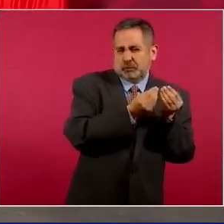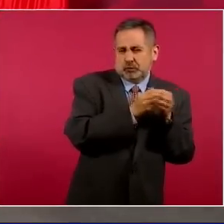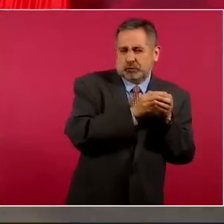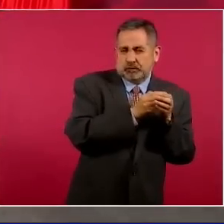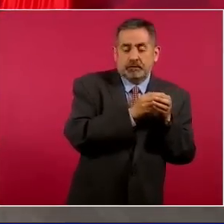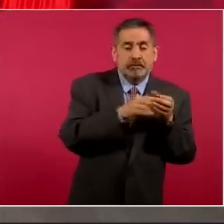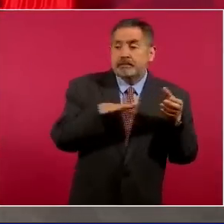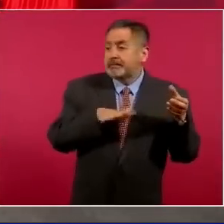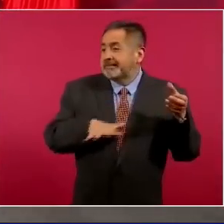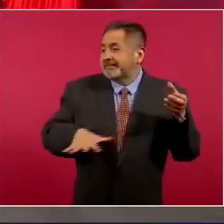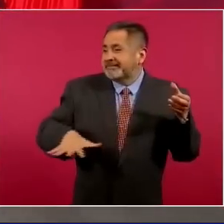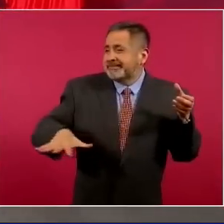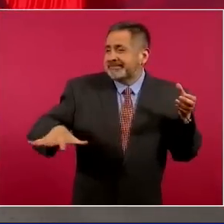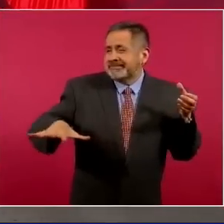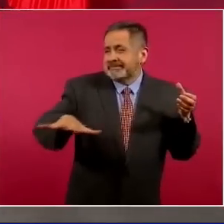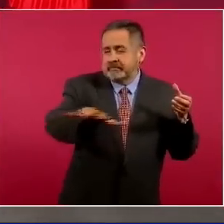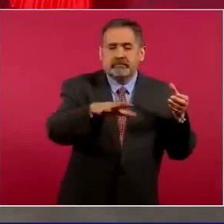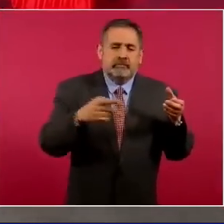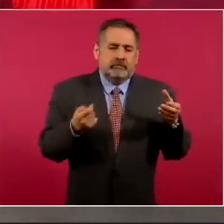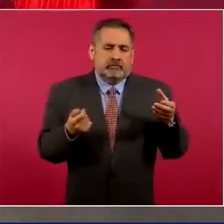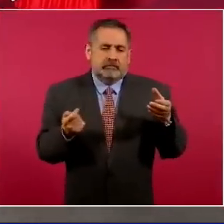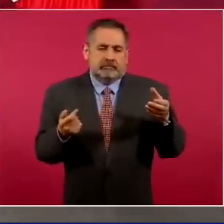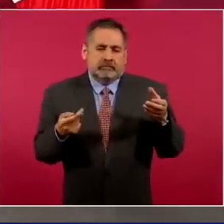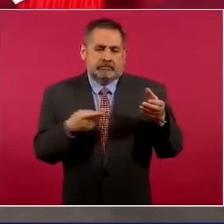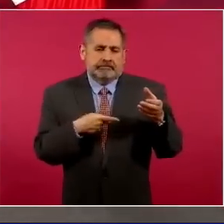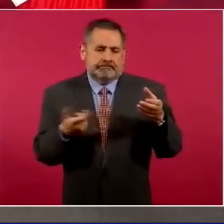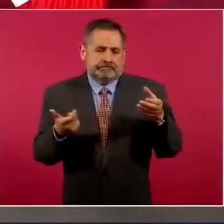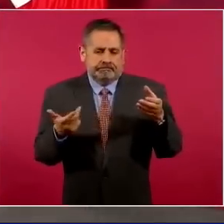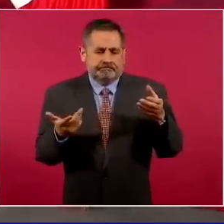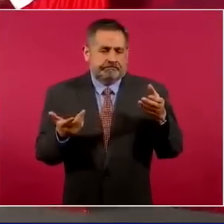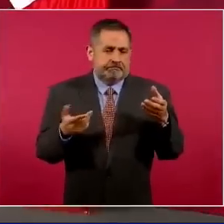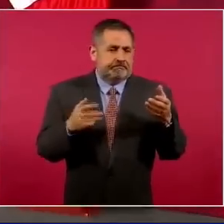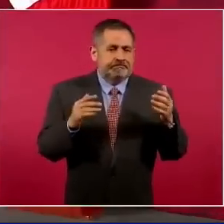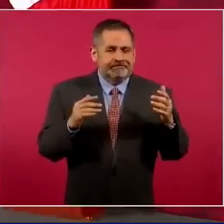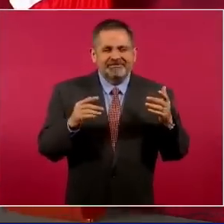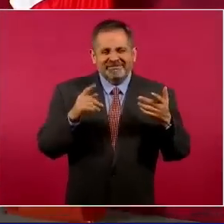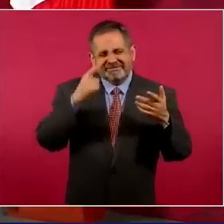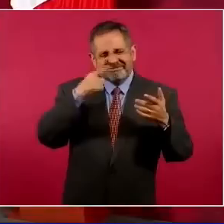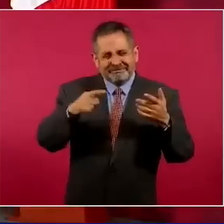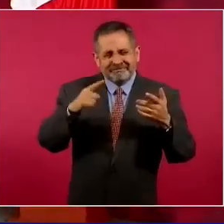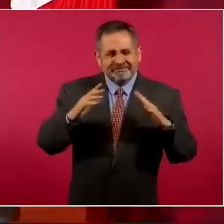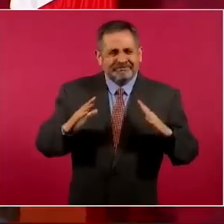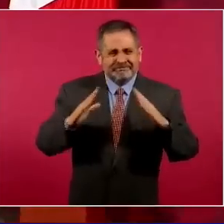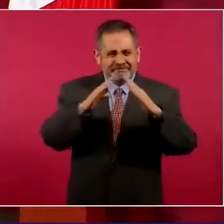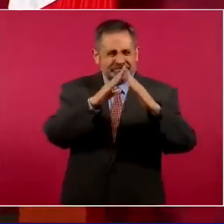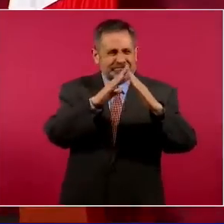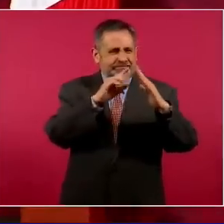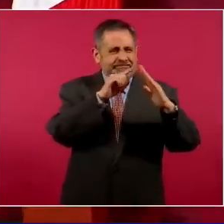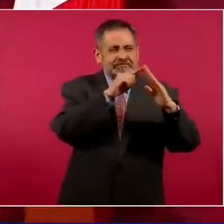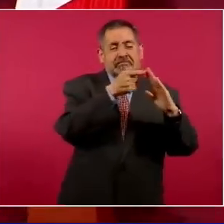y muchos los que tienen poco, entonces es piramidal. Entonces